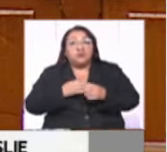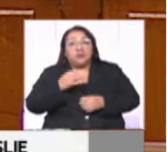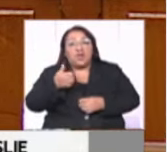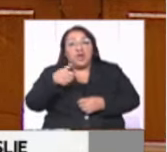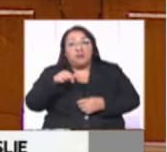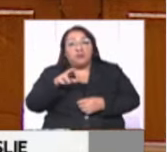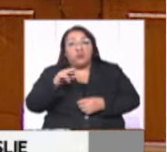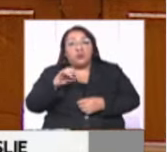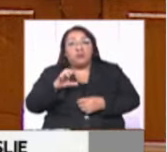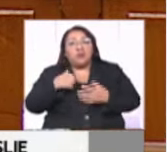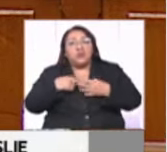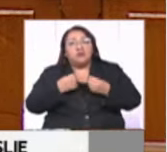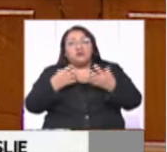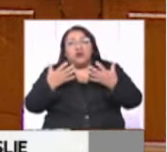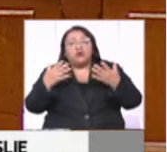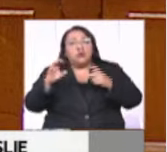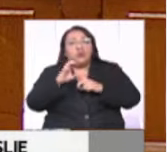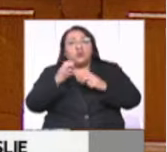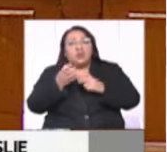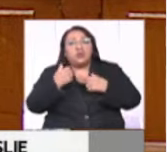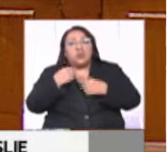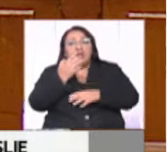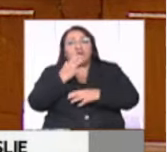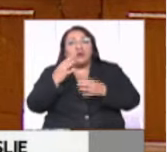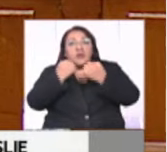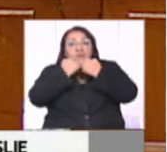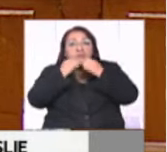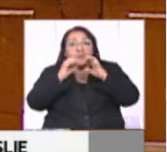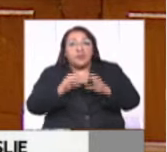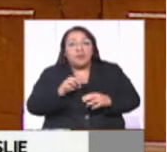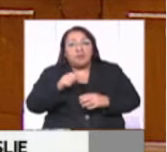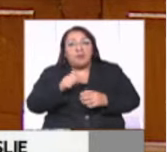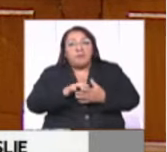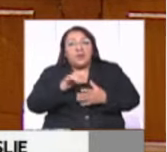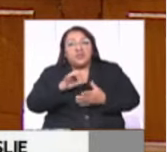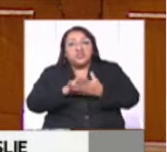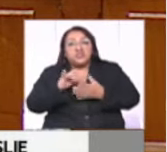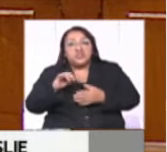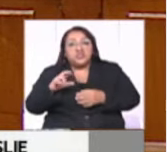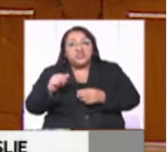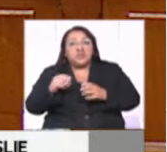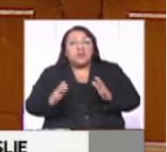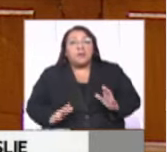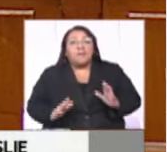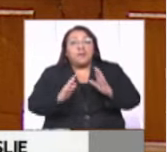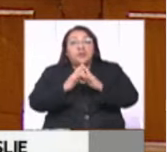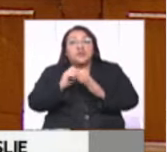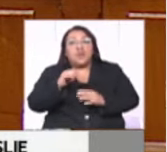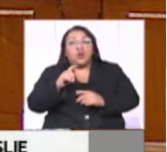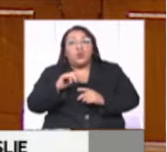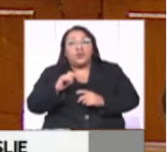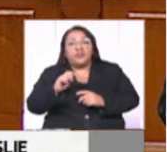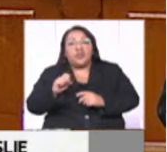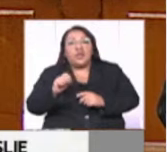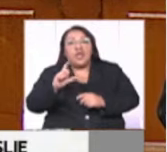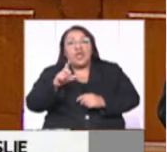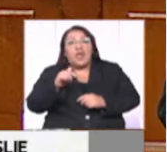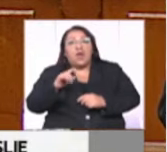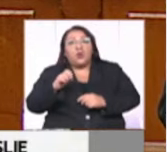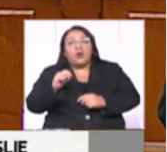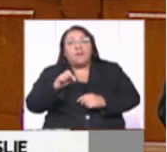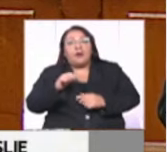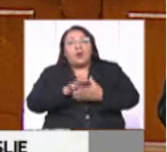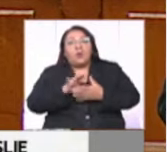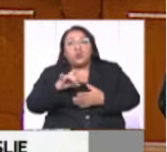riqueza cultural. Tenemos los bosques de piedra de Pampachiri, la piedra de Sayhuite, la laguna de